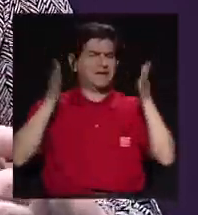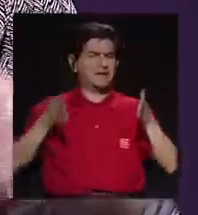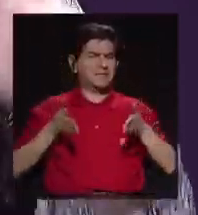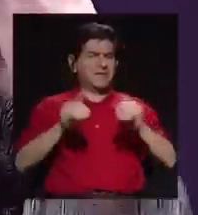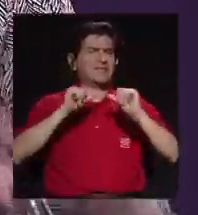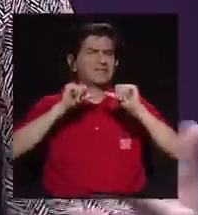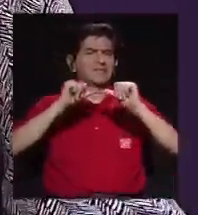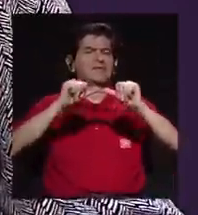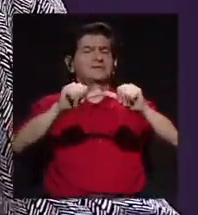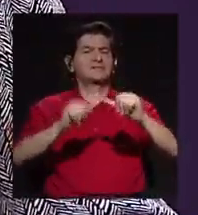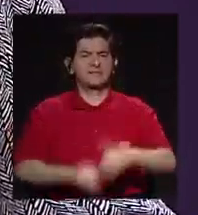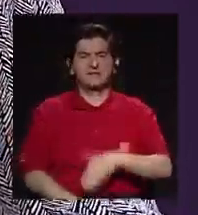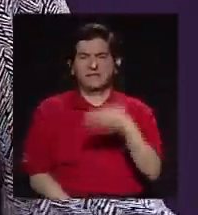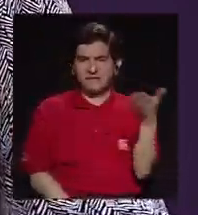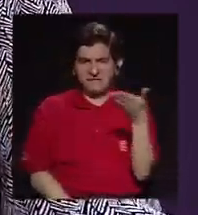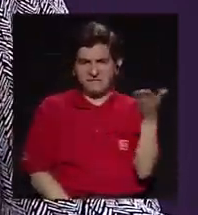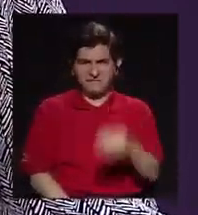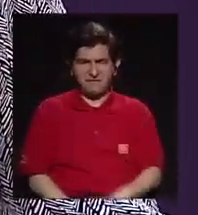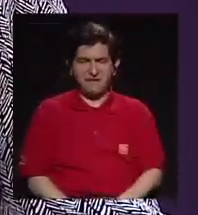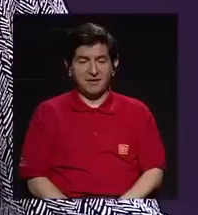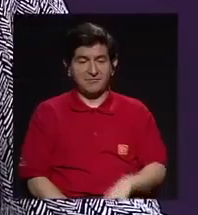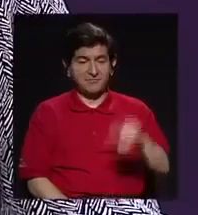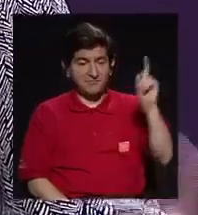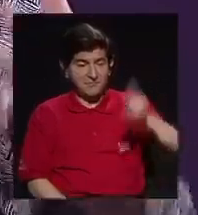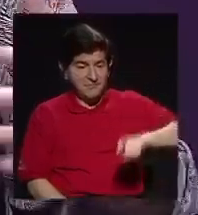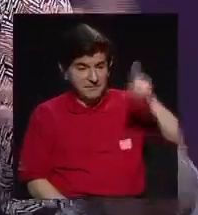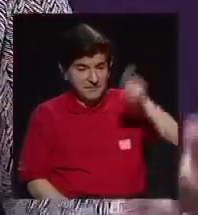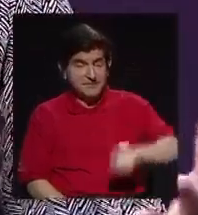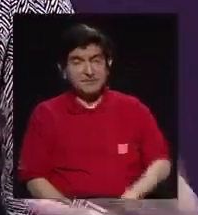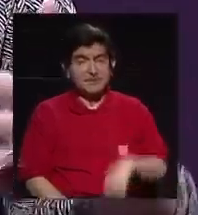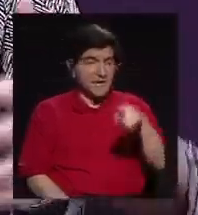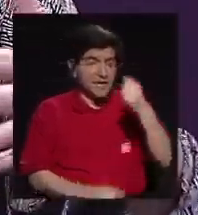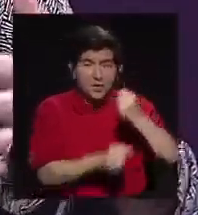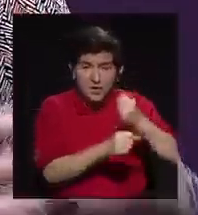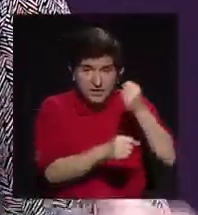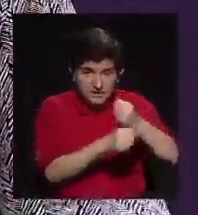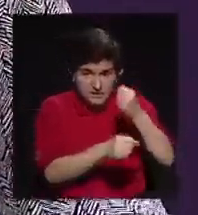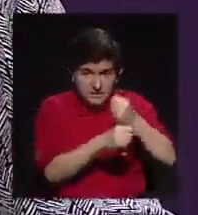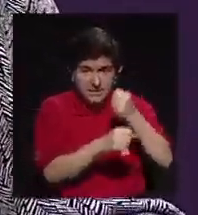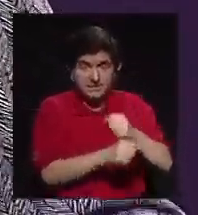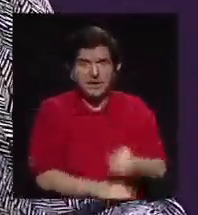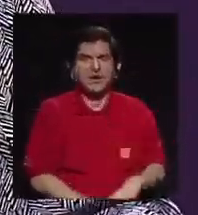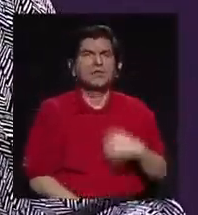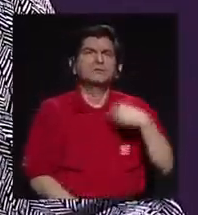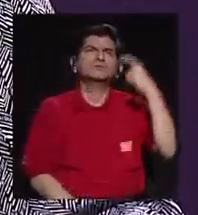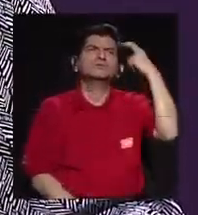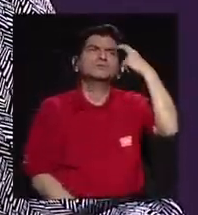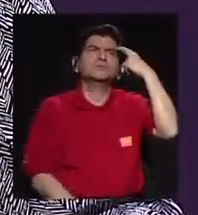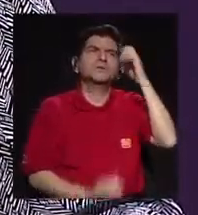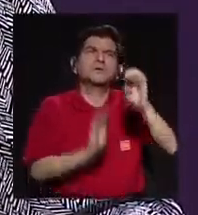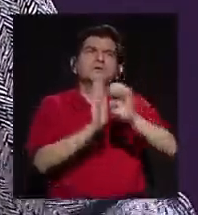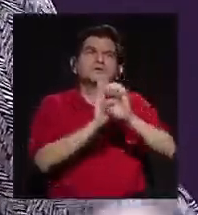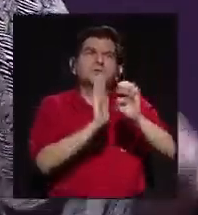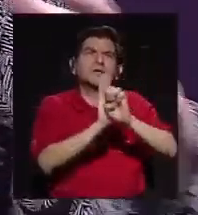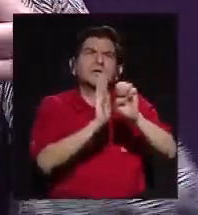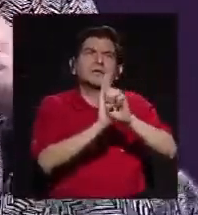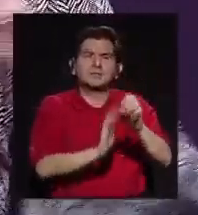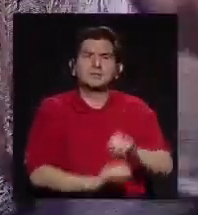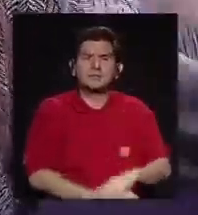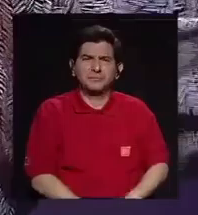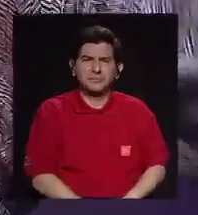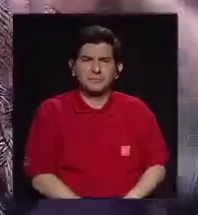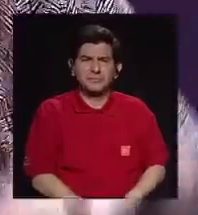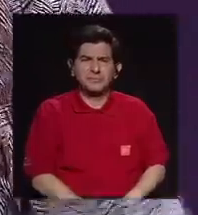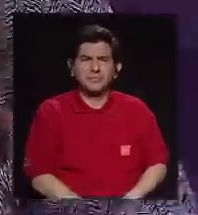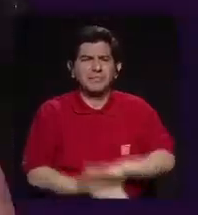que seguir, en el sentido de que tenemos que retomar esos trabajos, esa yo pienso, por ejemplo, pienso